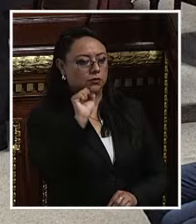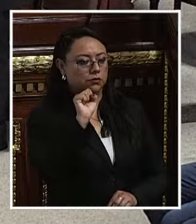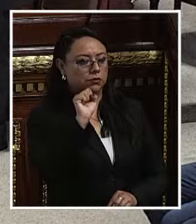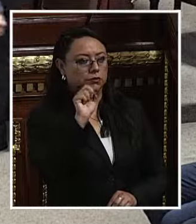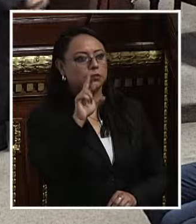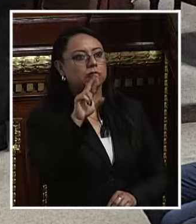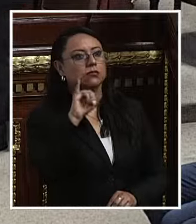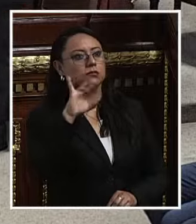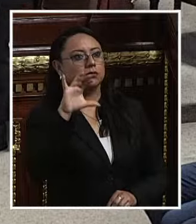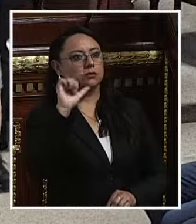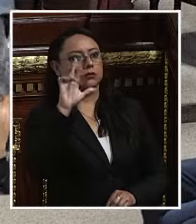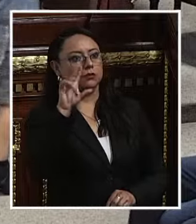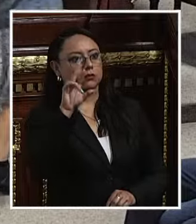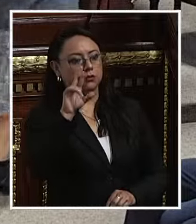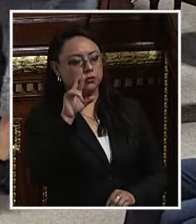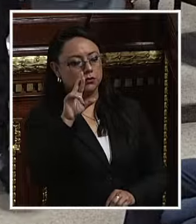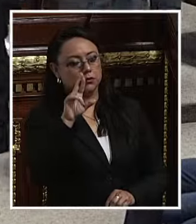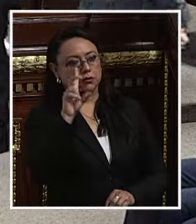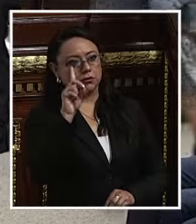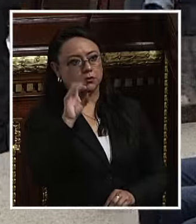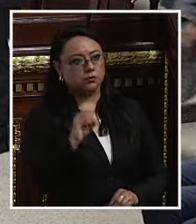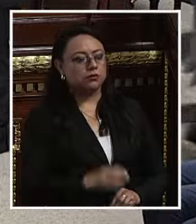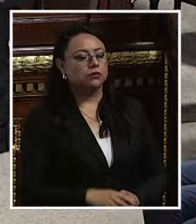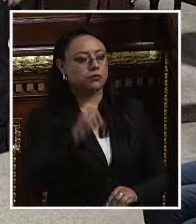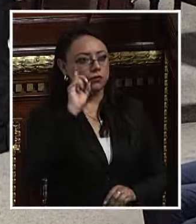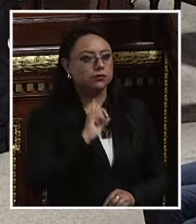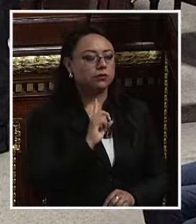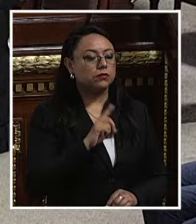Ruiz Aguilar Brenda Fabiola.